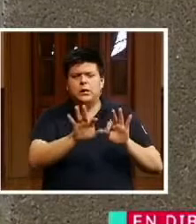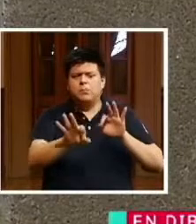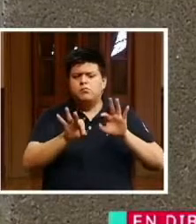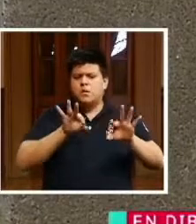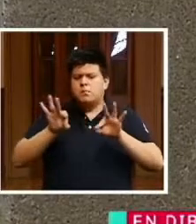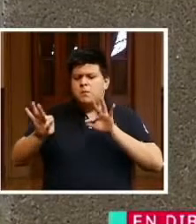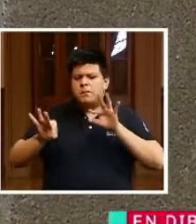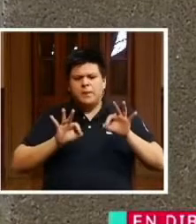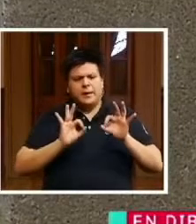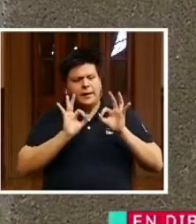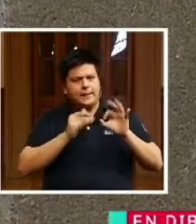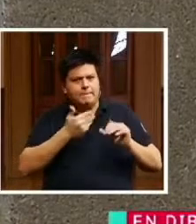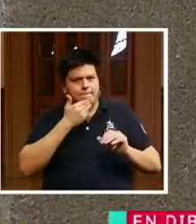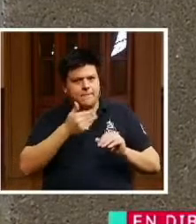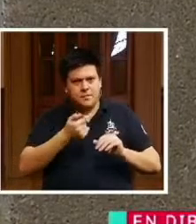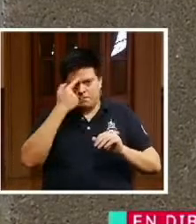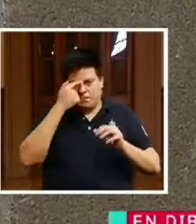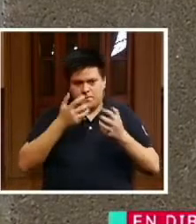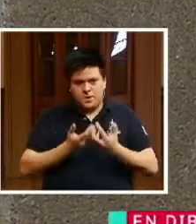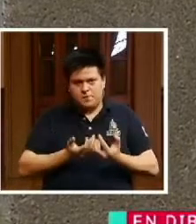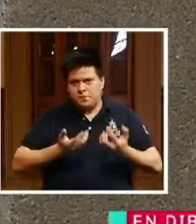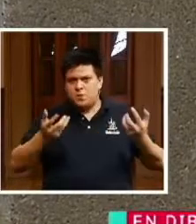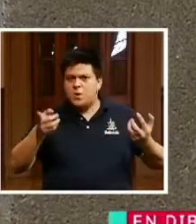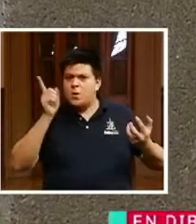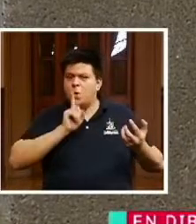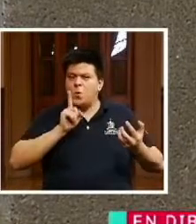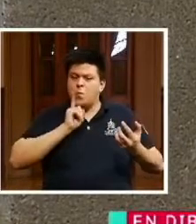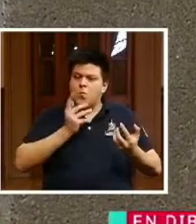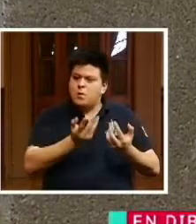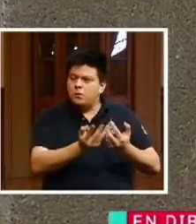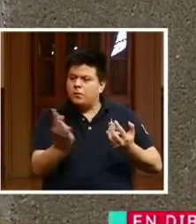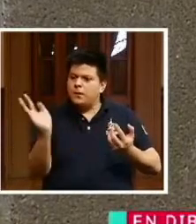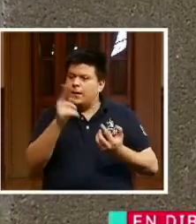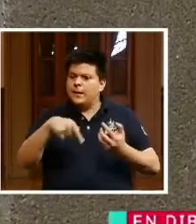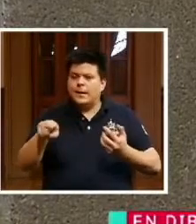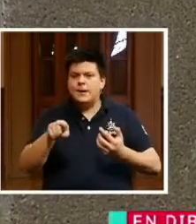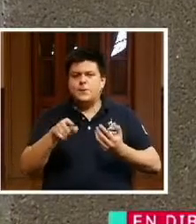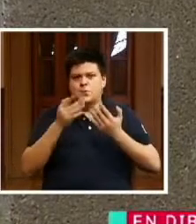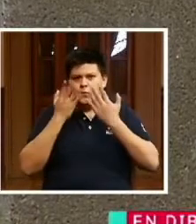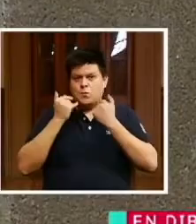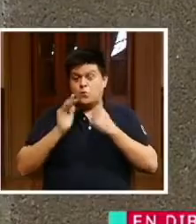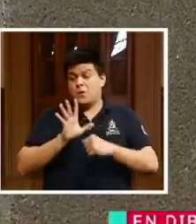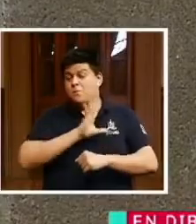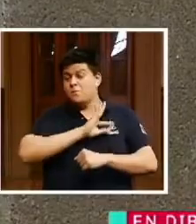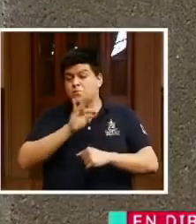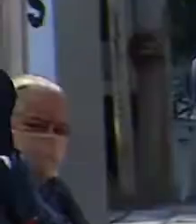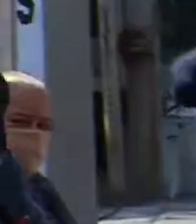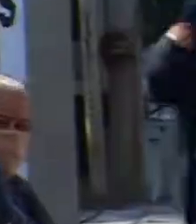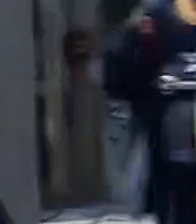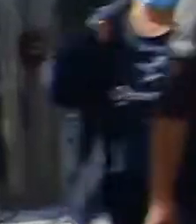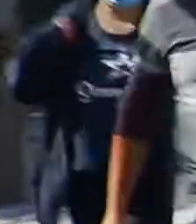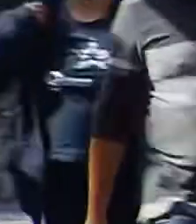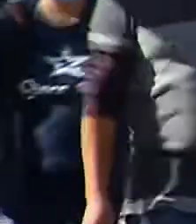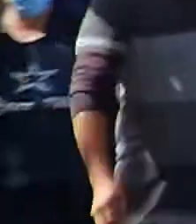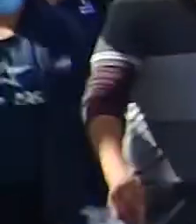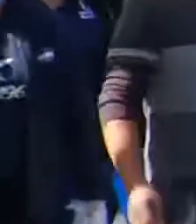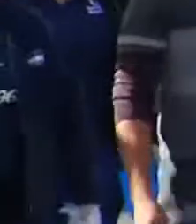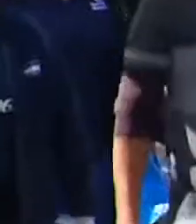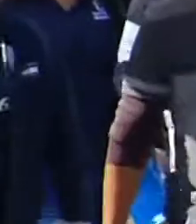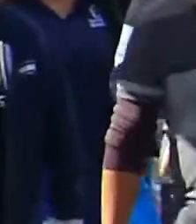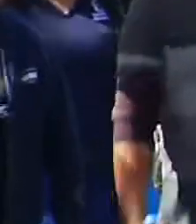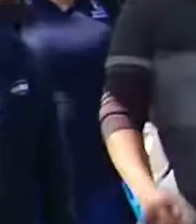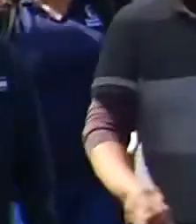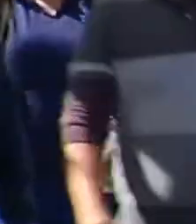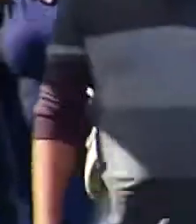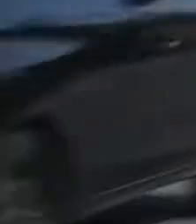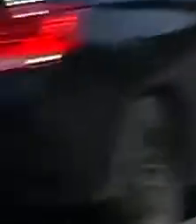seleccionada y aislada para que el resto de las mujeres embarazadas que no sean sospechosas no se contagien. Las pacientes que